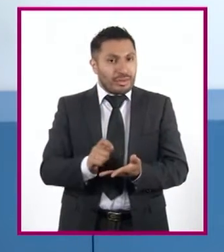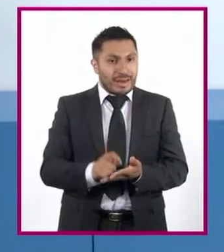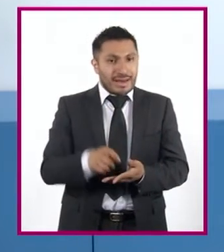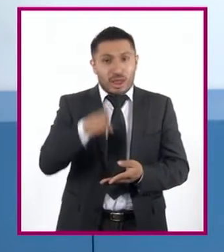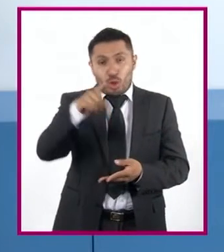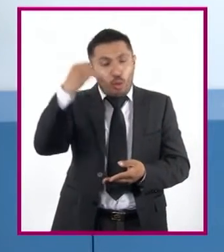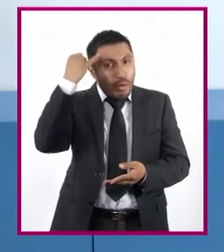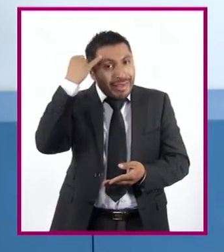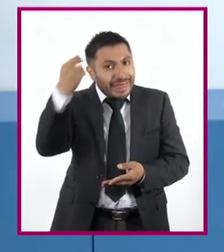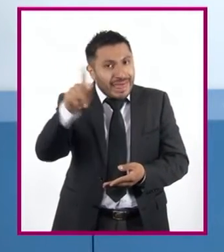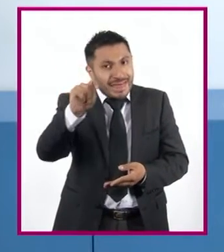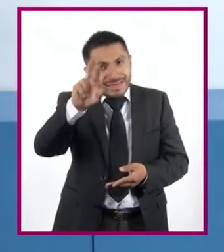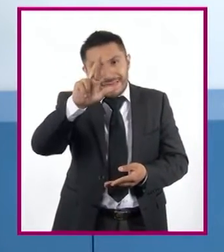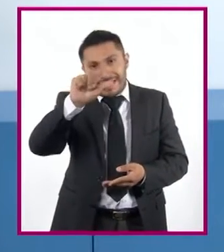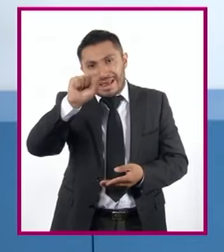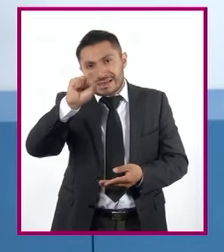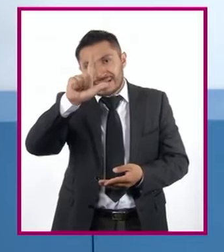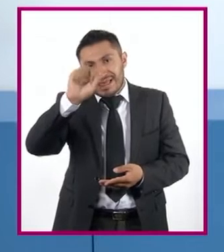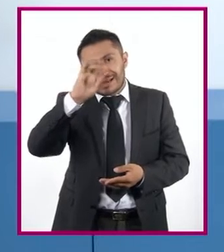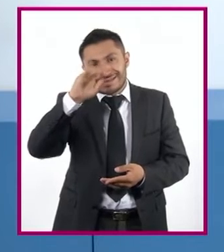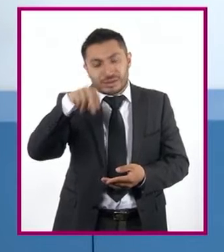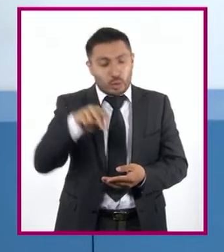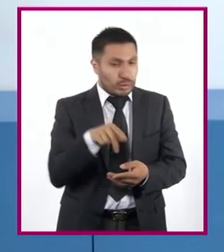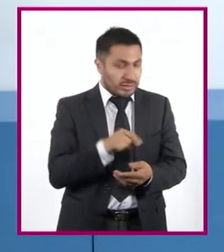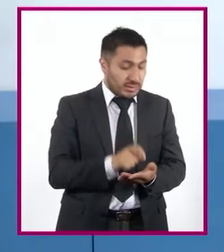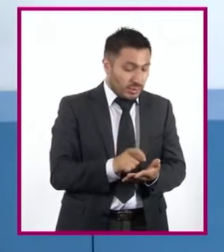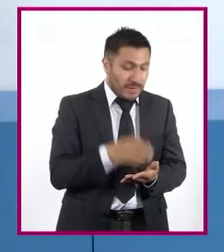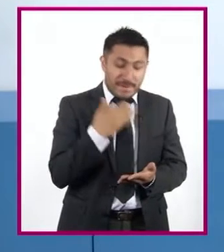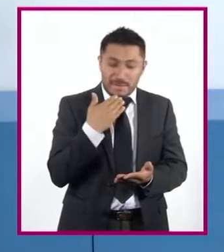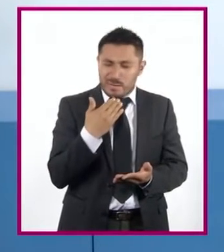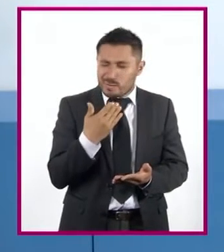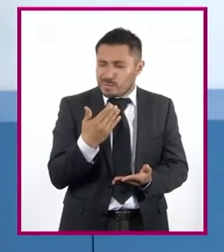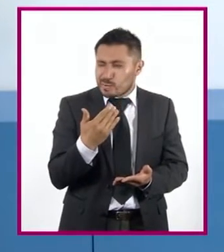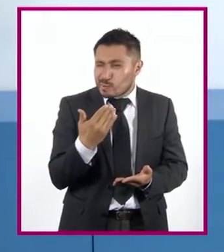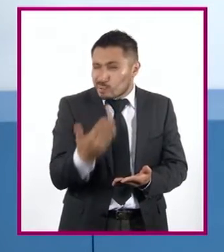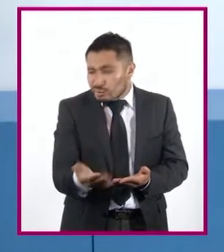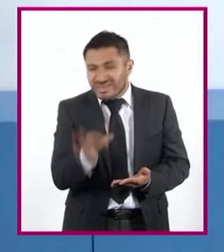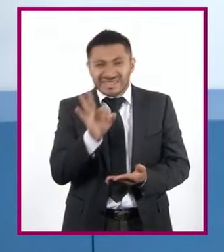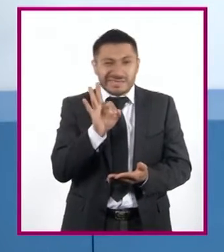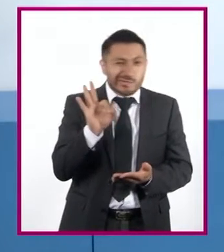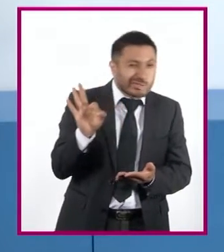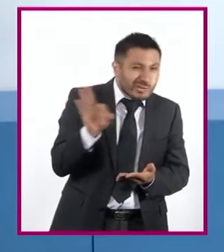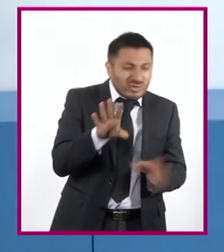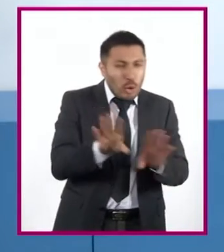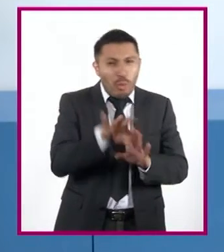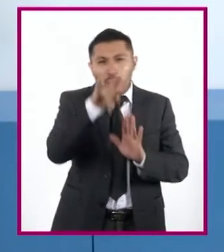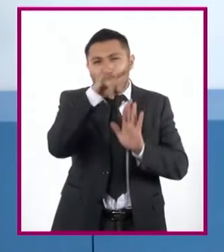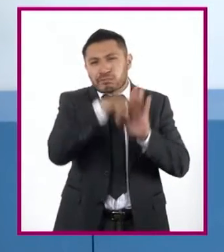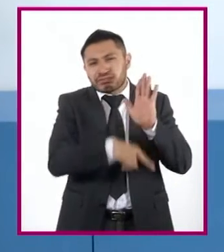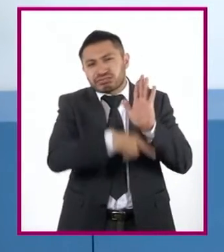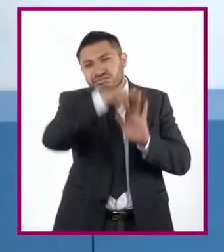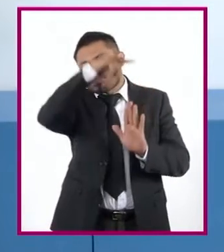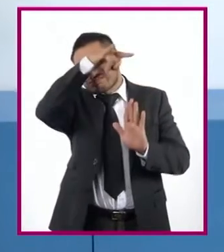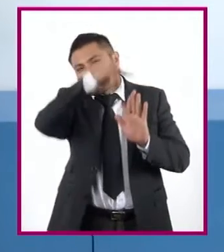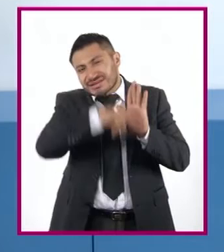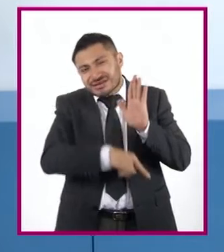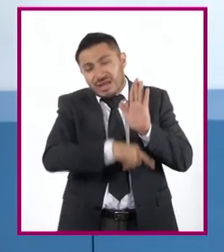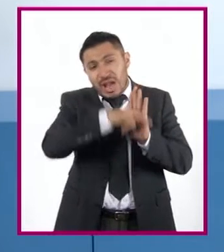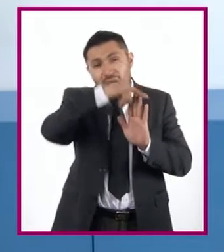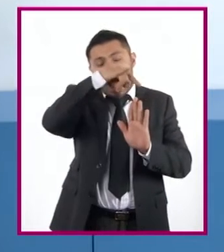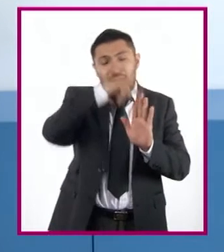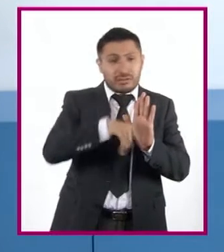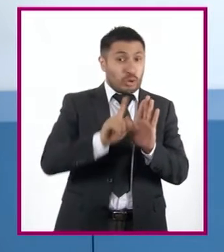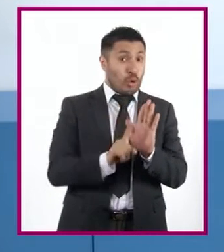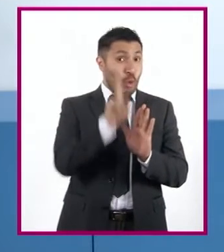como traslación. Muy bien, quizás pusieron algunos como un elevador cuando sube o